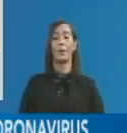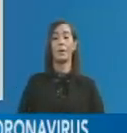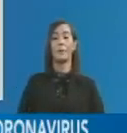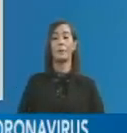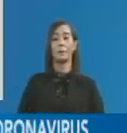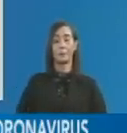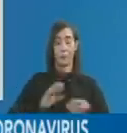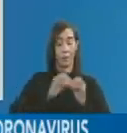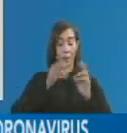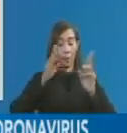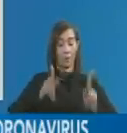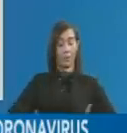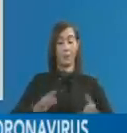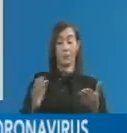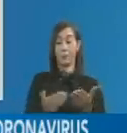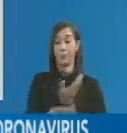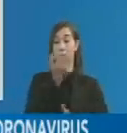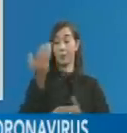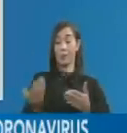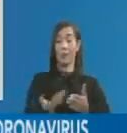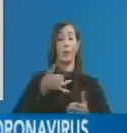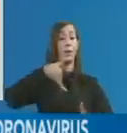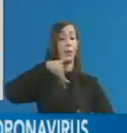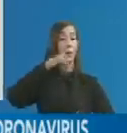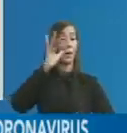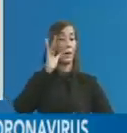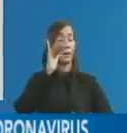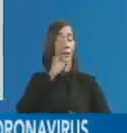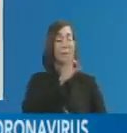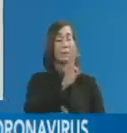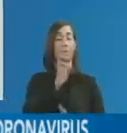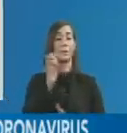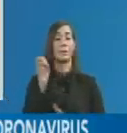El número de casos nuevos registrados en el día de ayer,